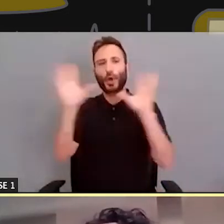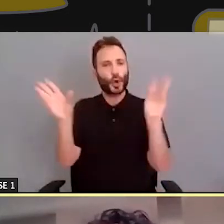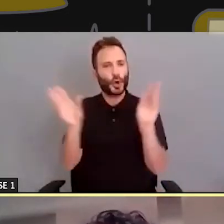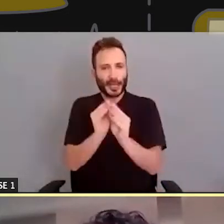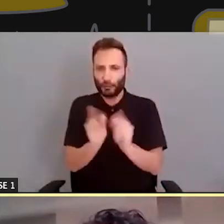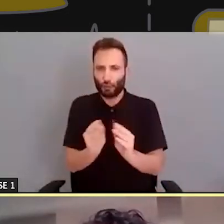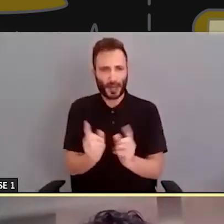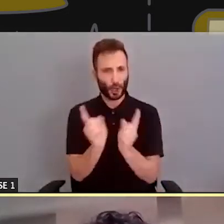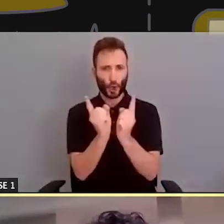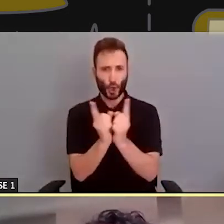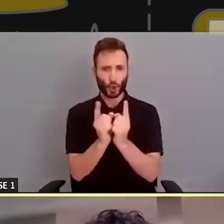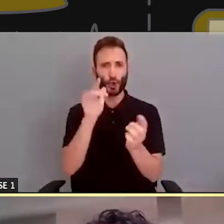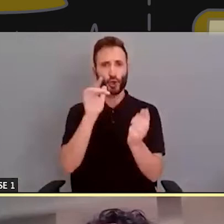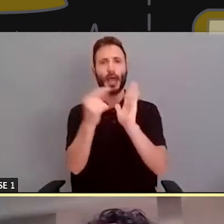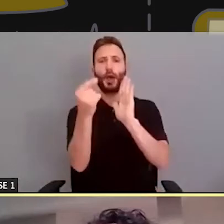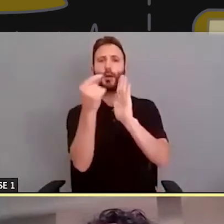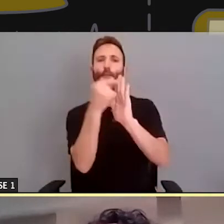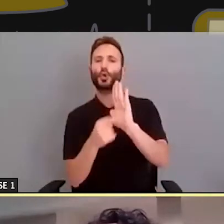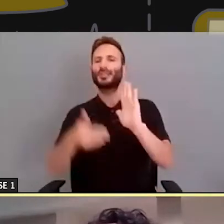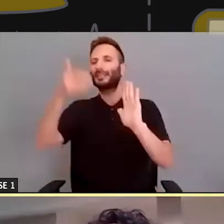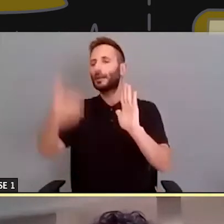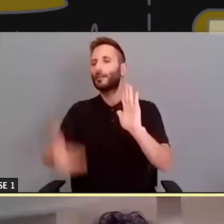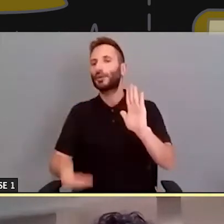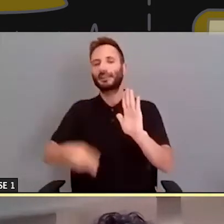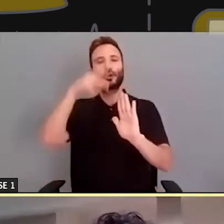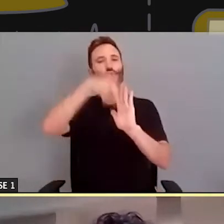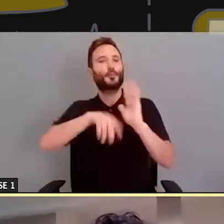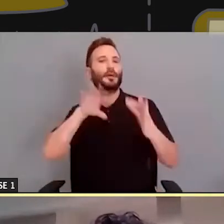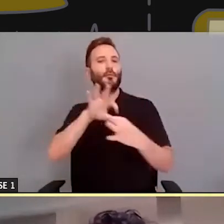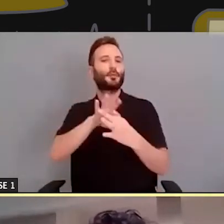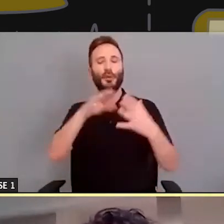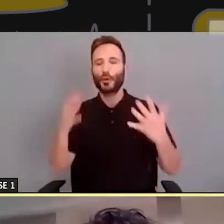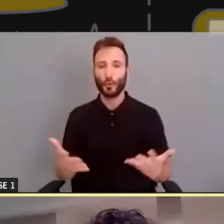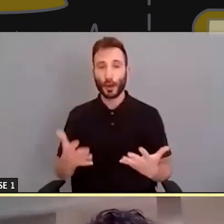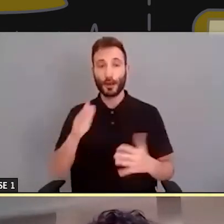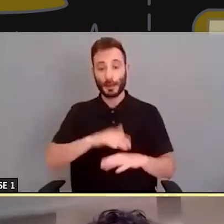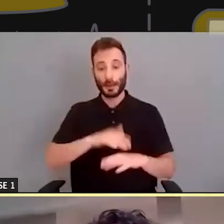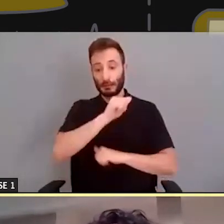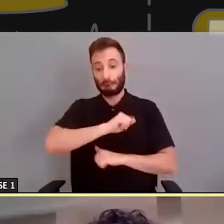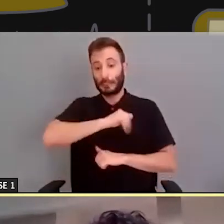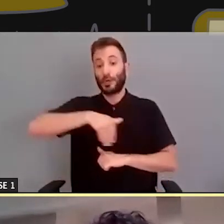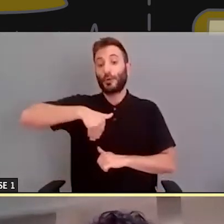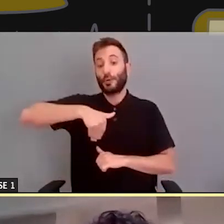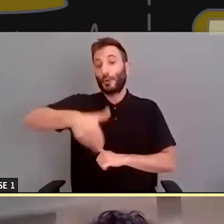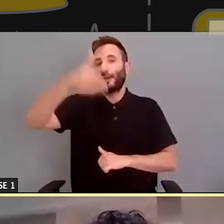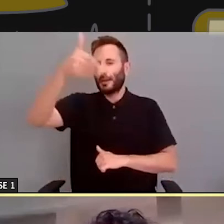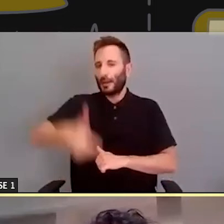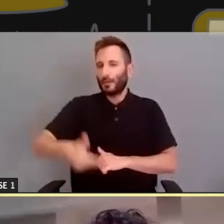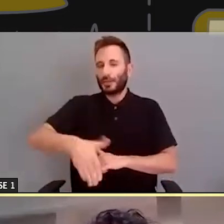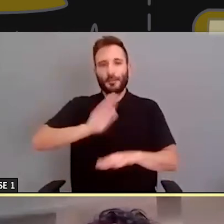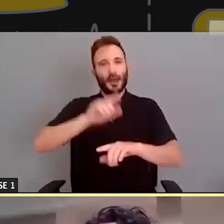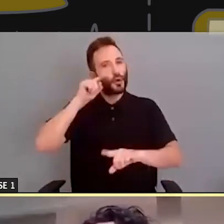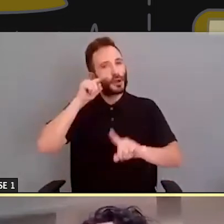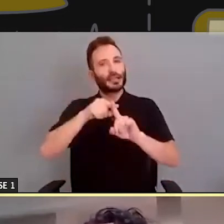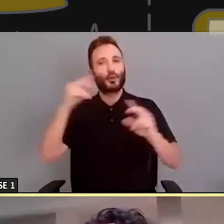brevemente son aquellos puntos relevantes, ¿no?, de esta norma que esperamos que sea también clave en la recuperación. Como ha